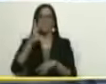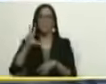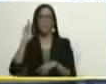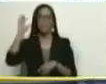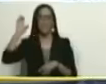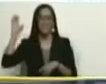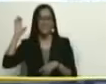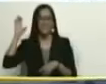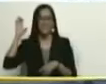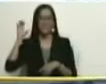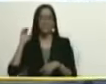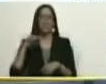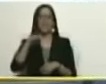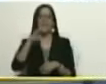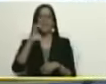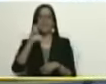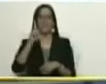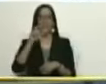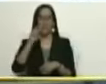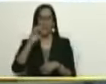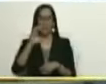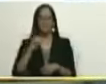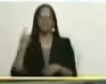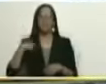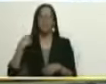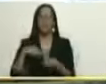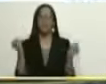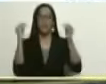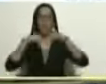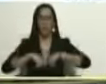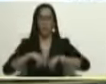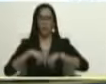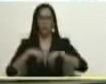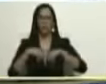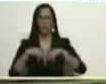CELAC. Y hemos tenido el consenso casi